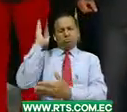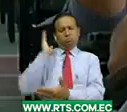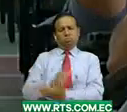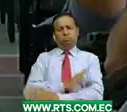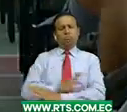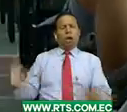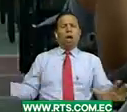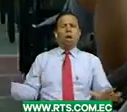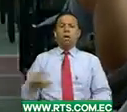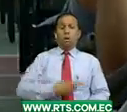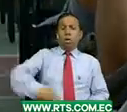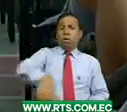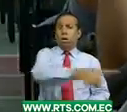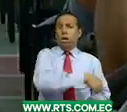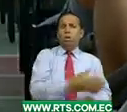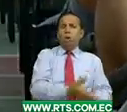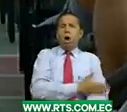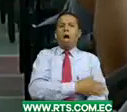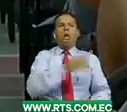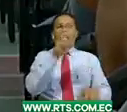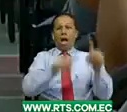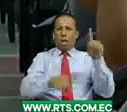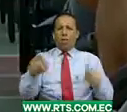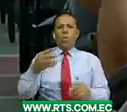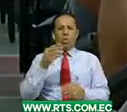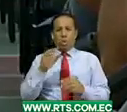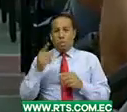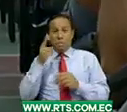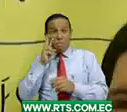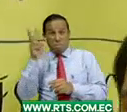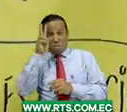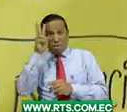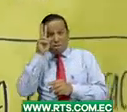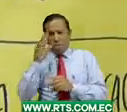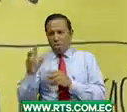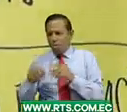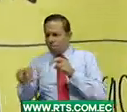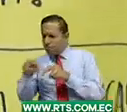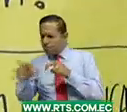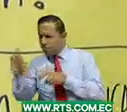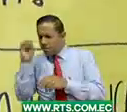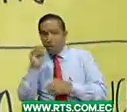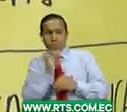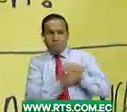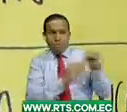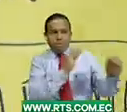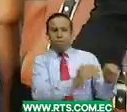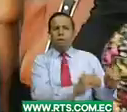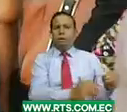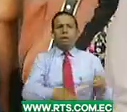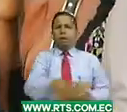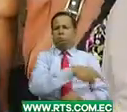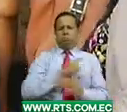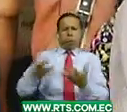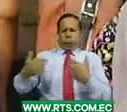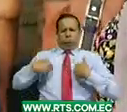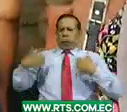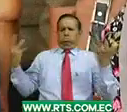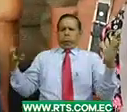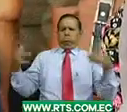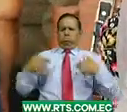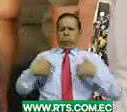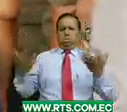que se habría beneficiado de las filtraciones de las preguntas y respuestas. Indican que ellos ahora son perjudicados por un sistema